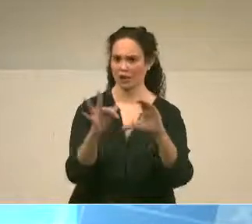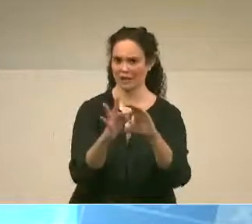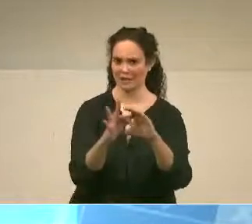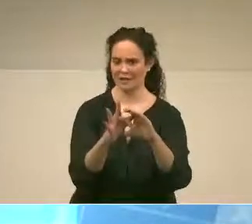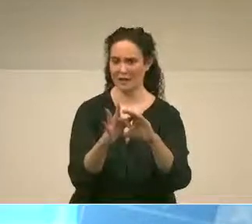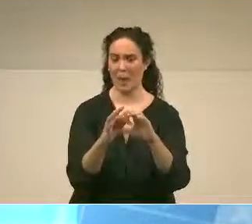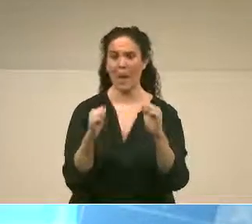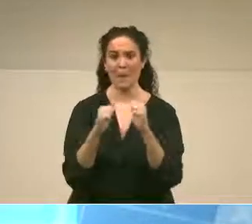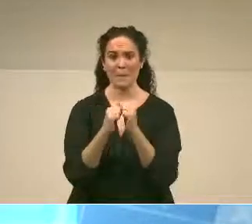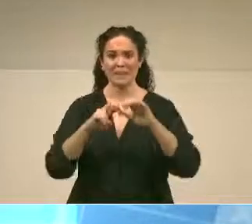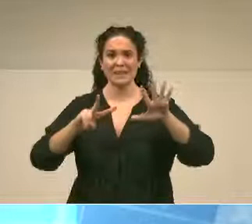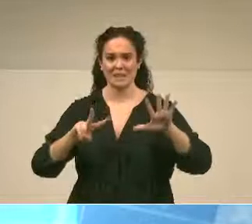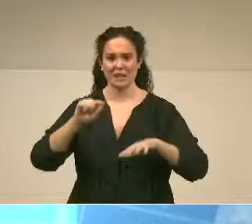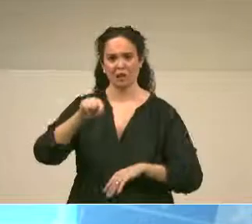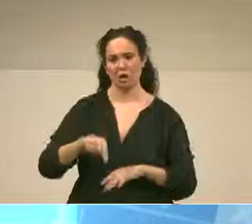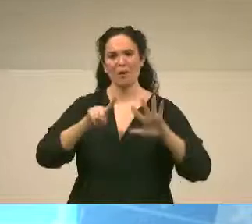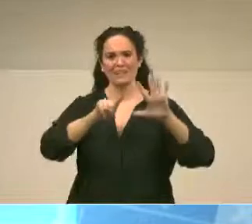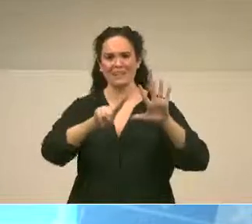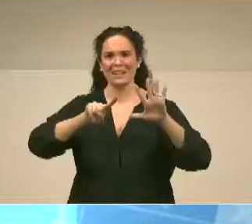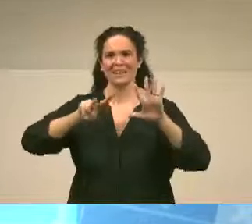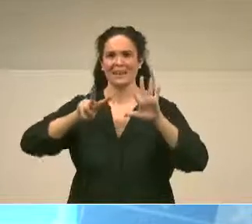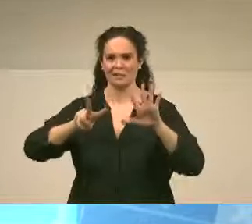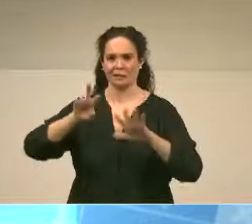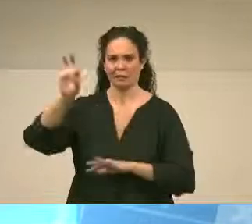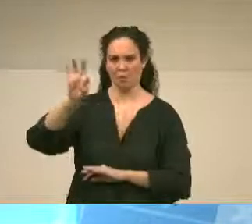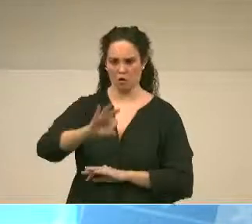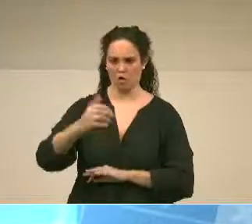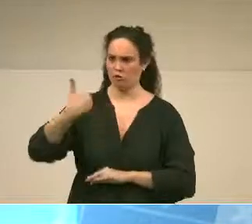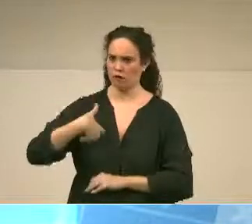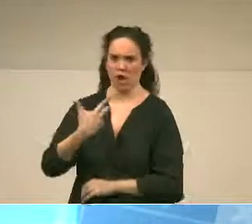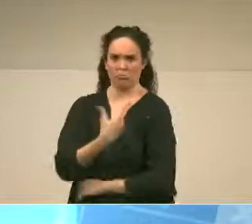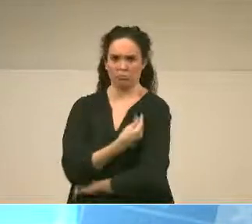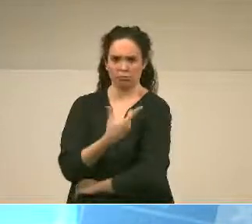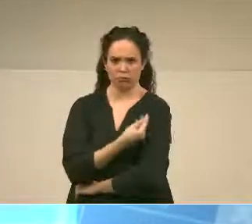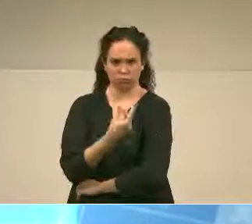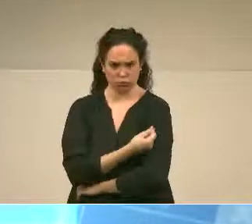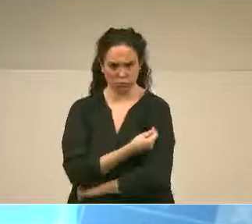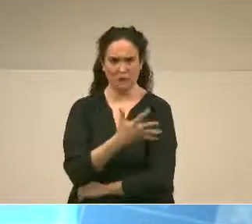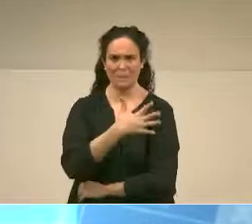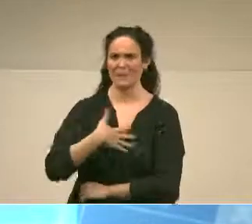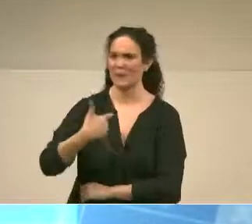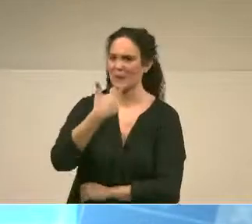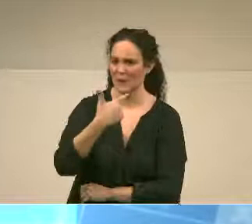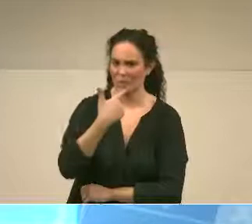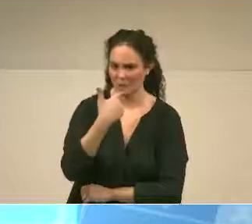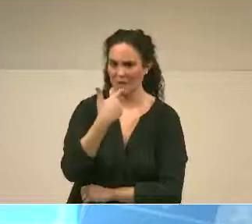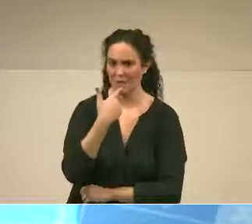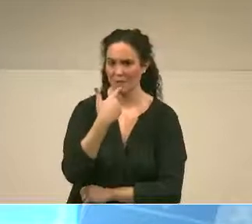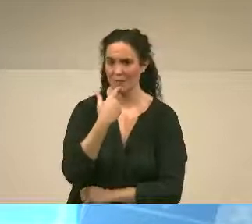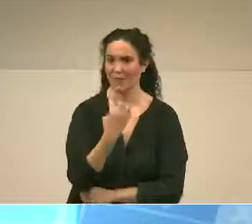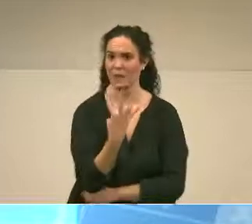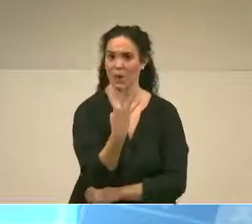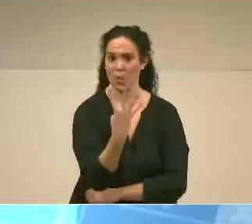27,67% de los profesionales de Osakidetza han recibido la vacuna. O dicho de otra manera, más de uno de cada